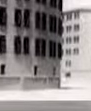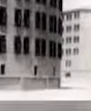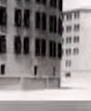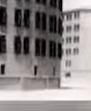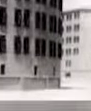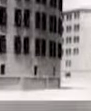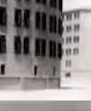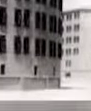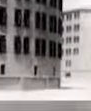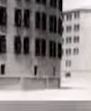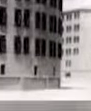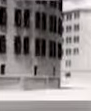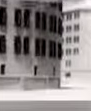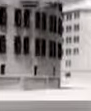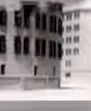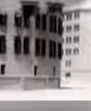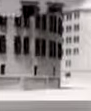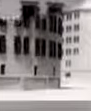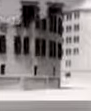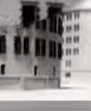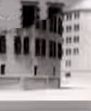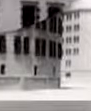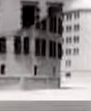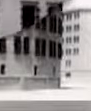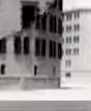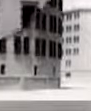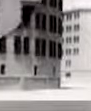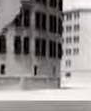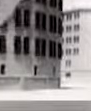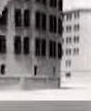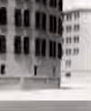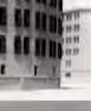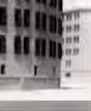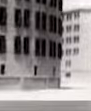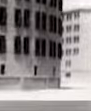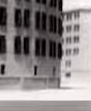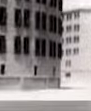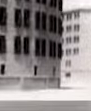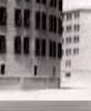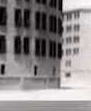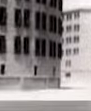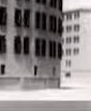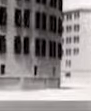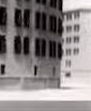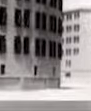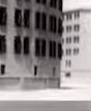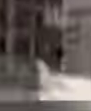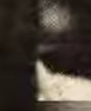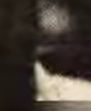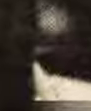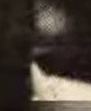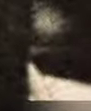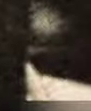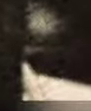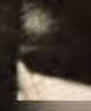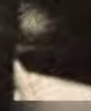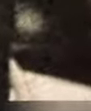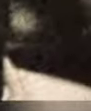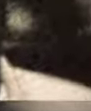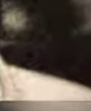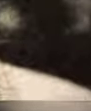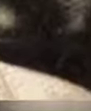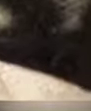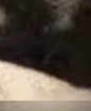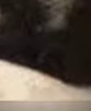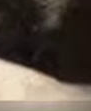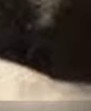continuó aumentando. Ante esta situación y con el fin de mejorar su imagen pública, Batista autorizó una ley de amnistía política